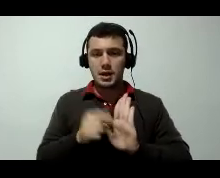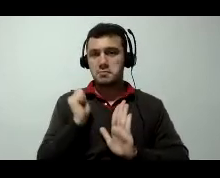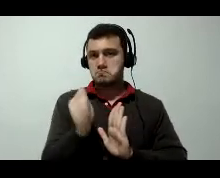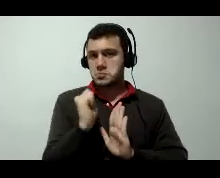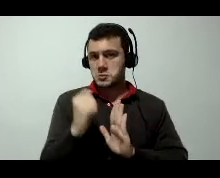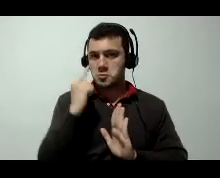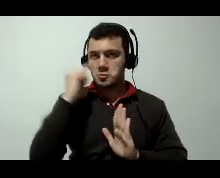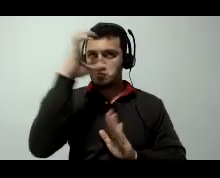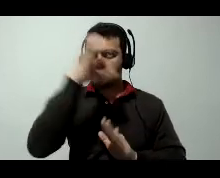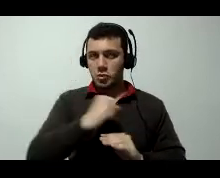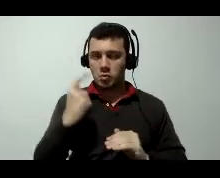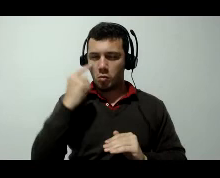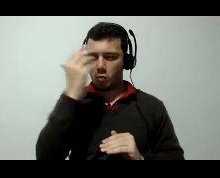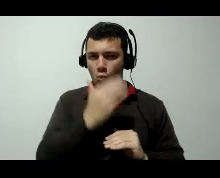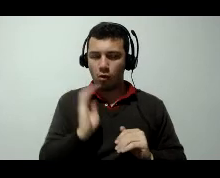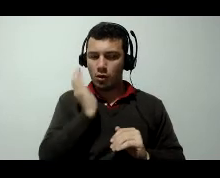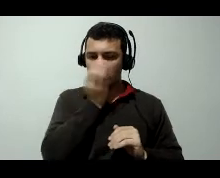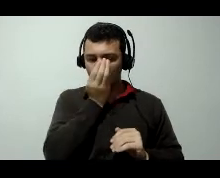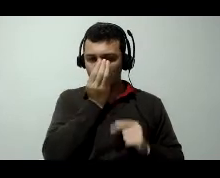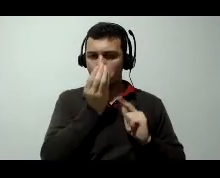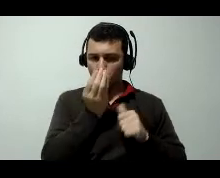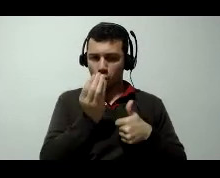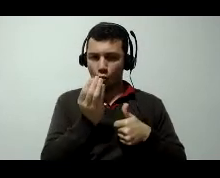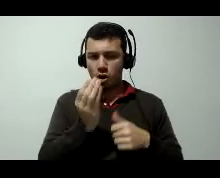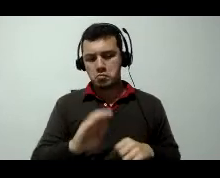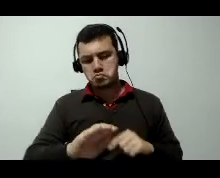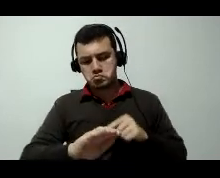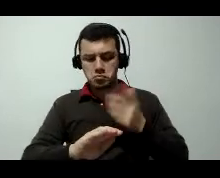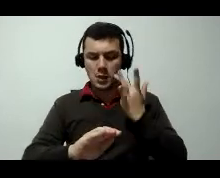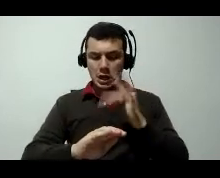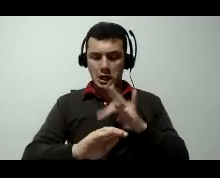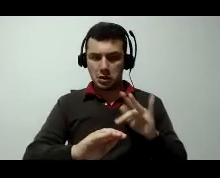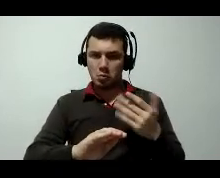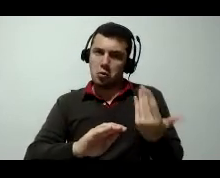si todavía es reutilizable